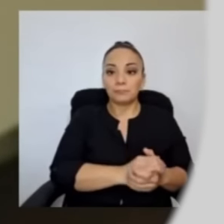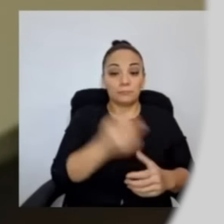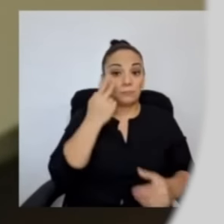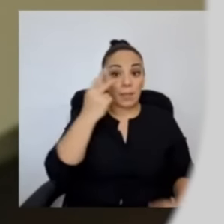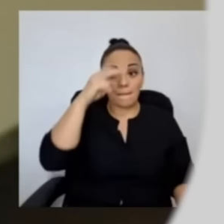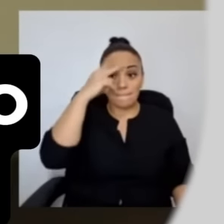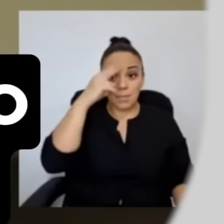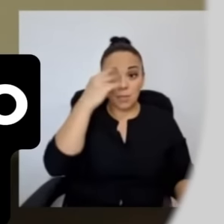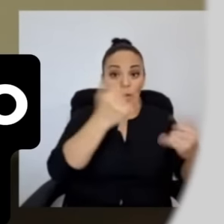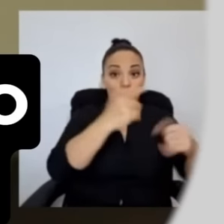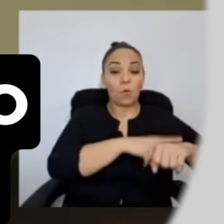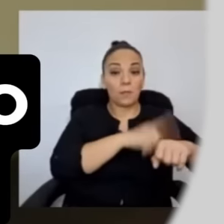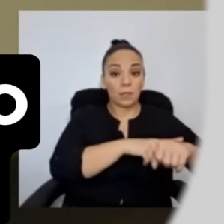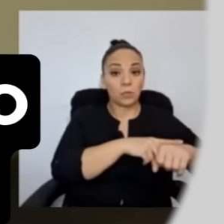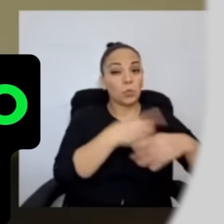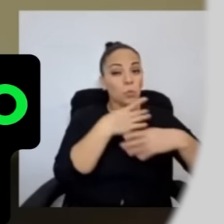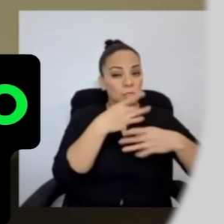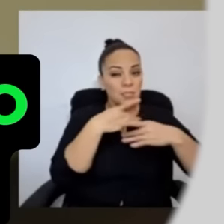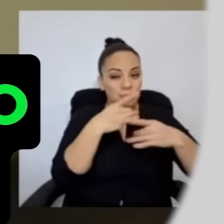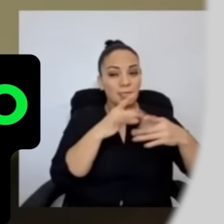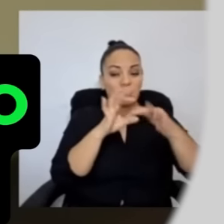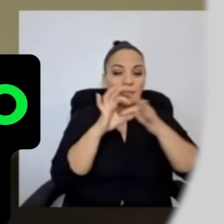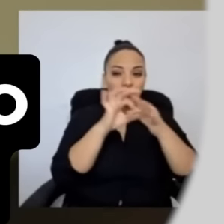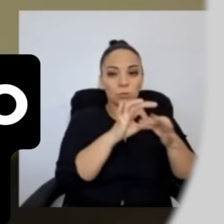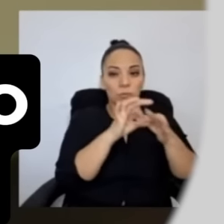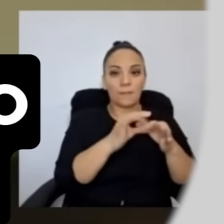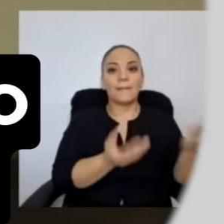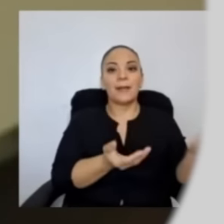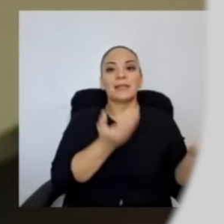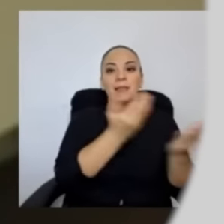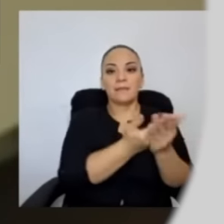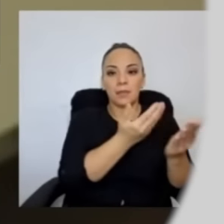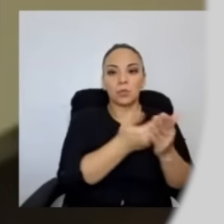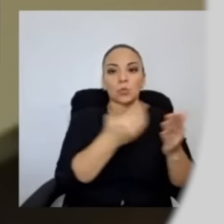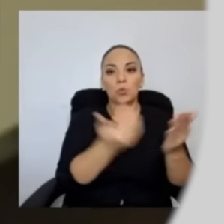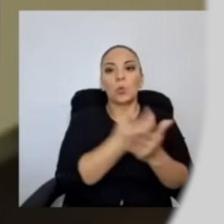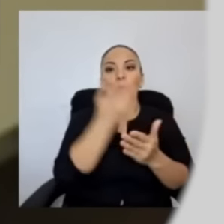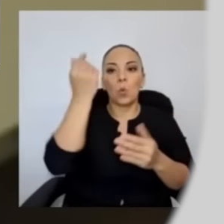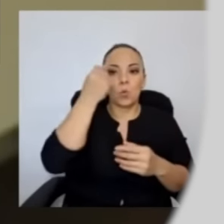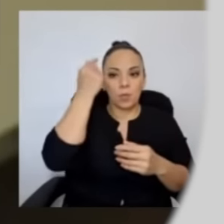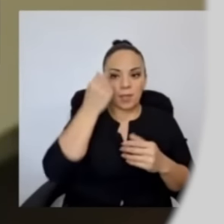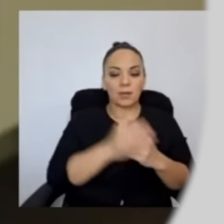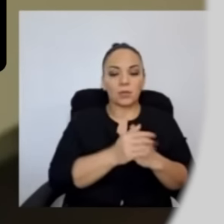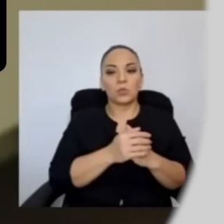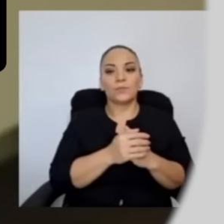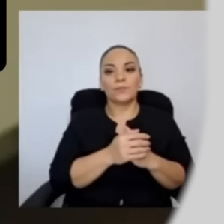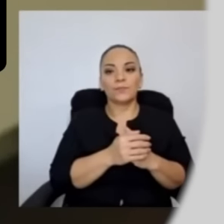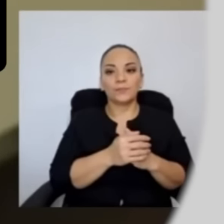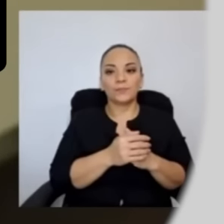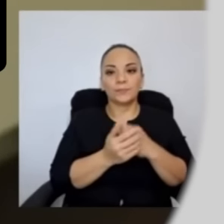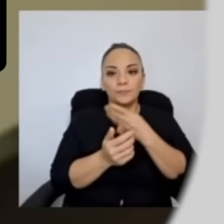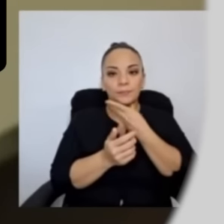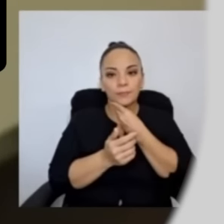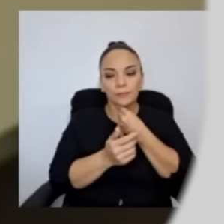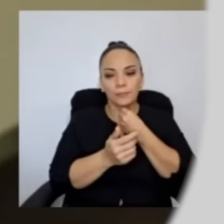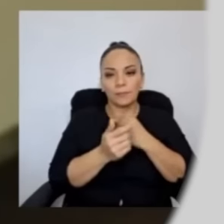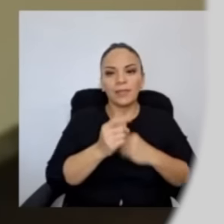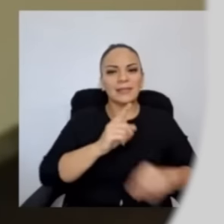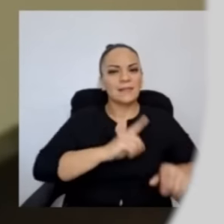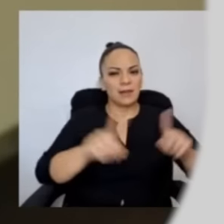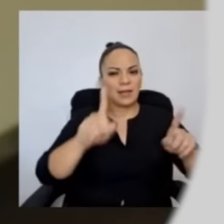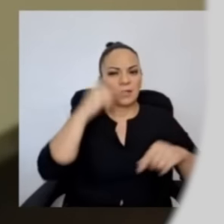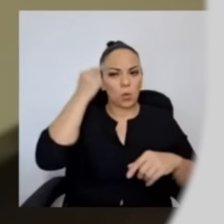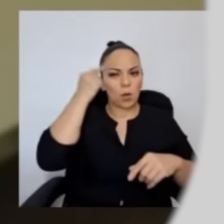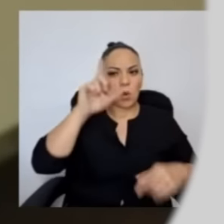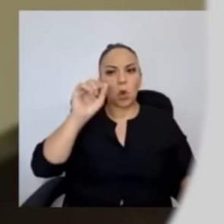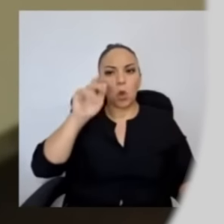muy interesante en torno al planteamiento de un nuevo gobierno que ahora, a diferencia del gobierno de López Obrador, le da